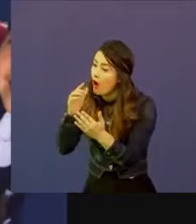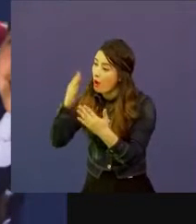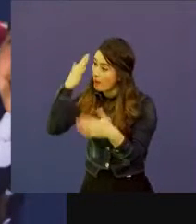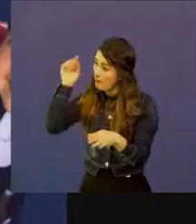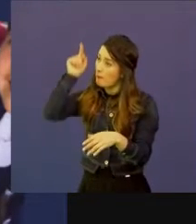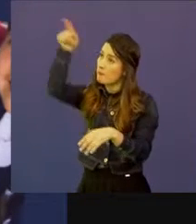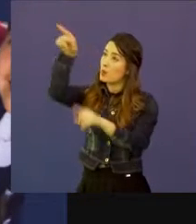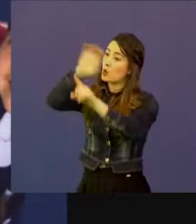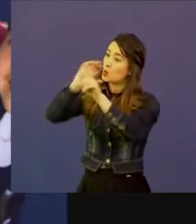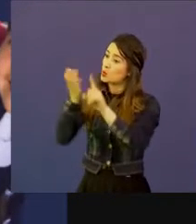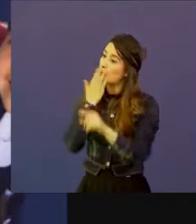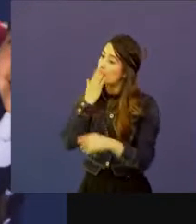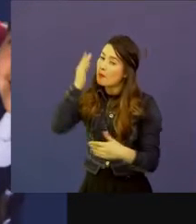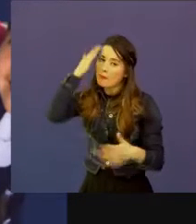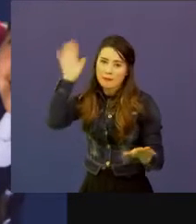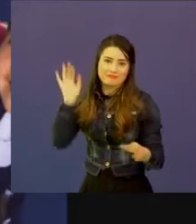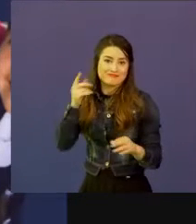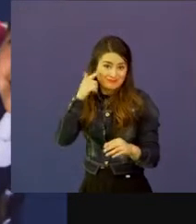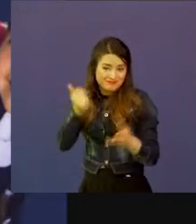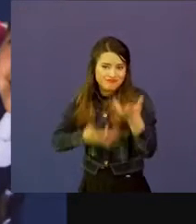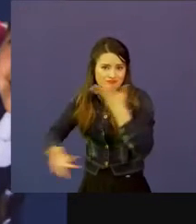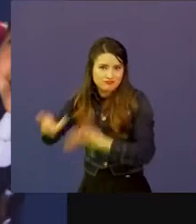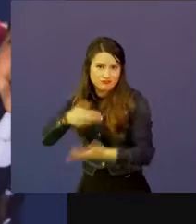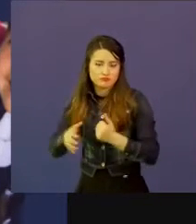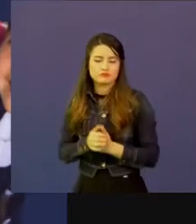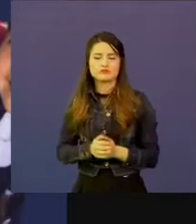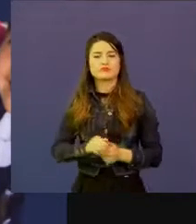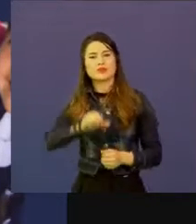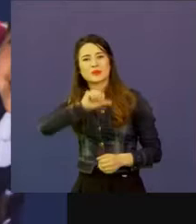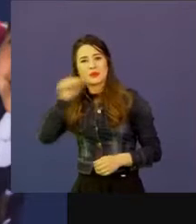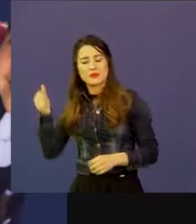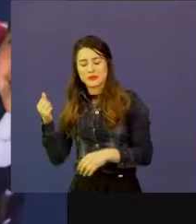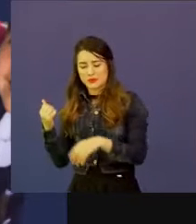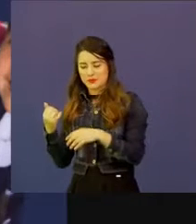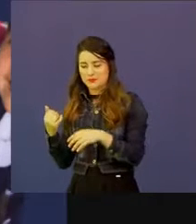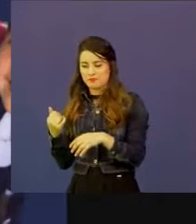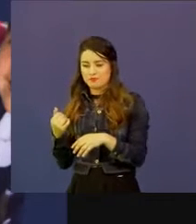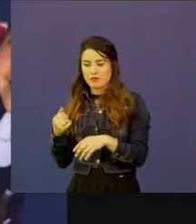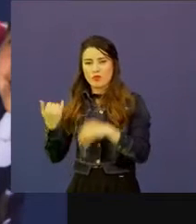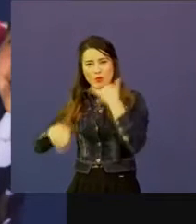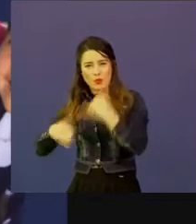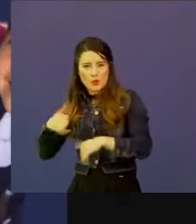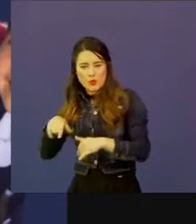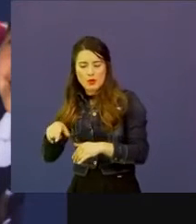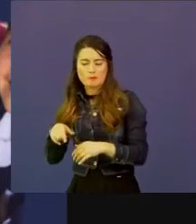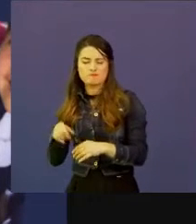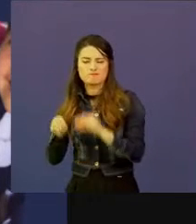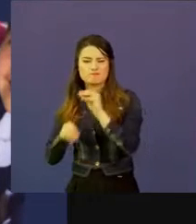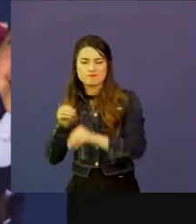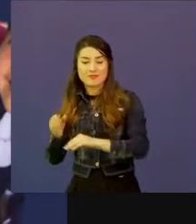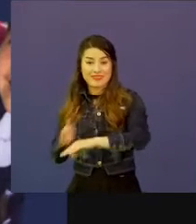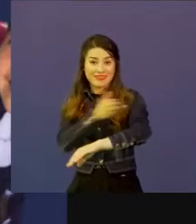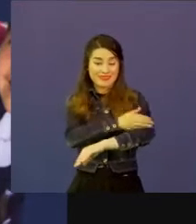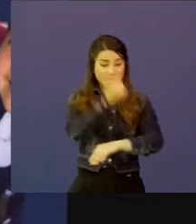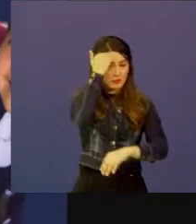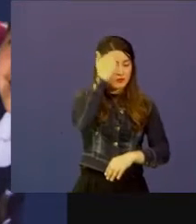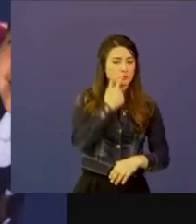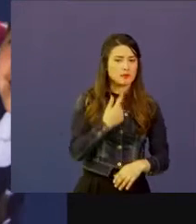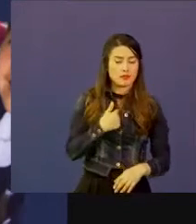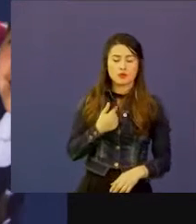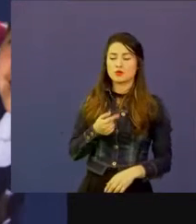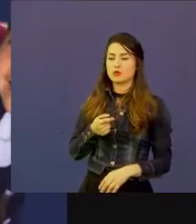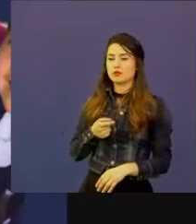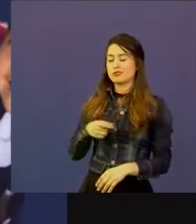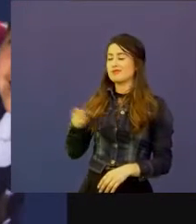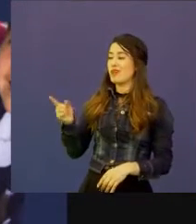denominó Una aventura por el Cauca, basado también en las necesidades de los docentes. Los docentes decían, tenemos chicos que ya están en bachillerato y